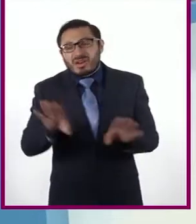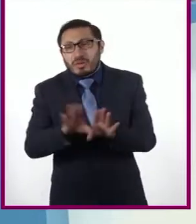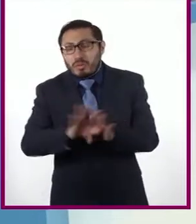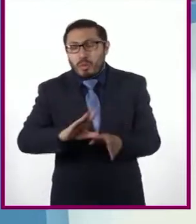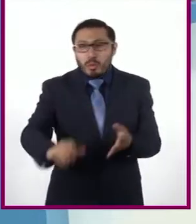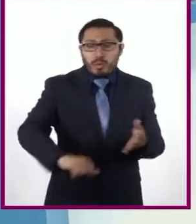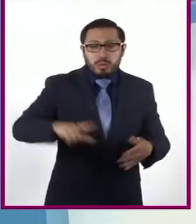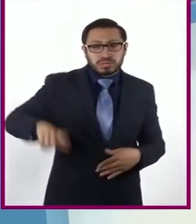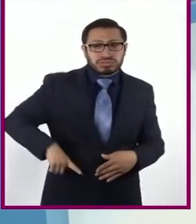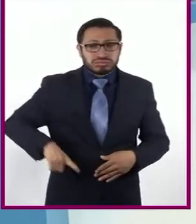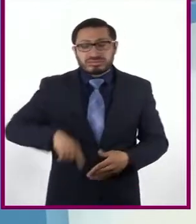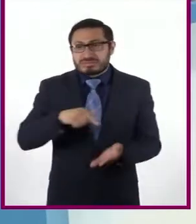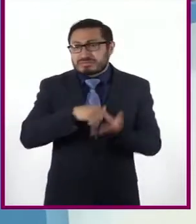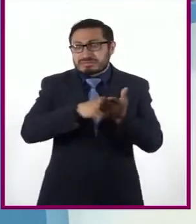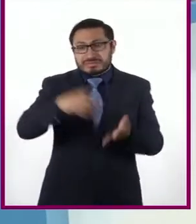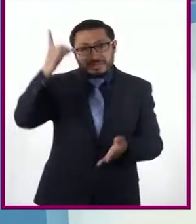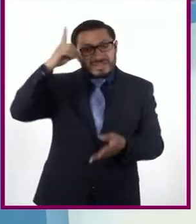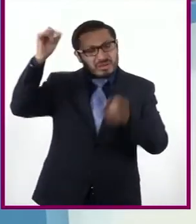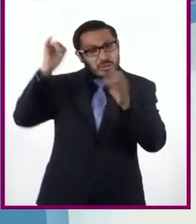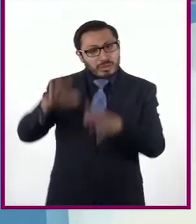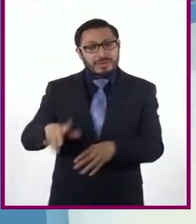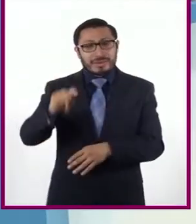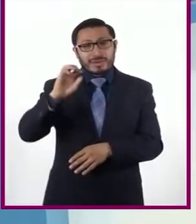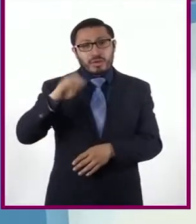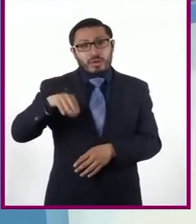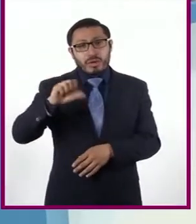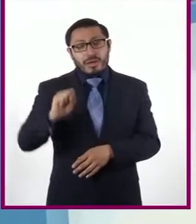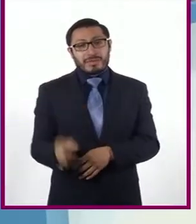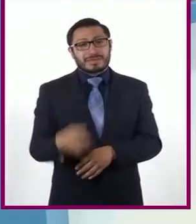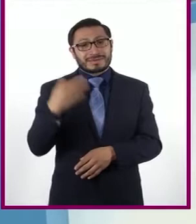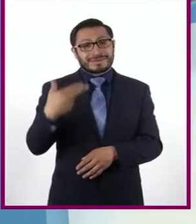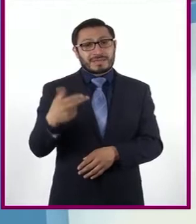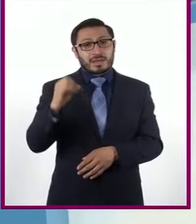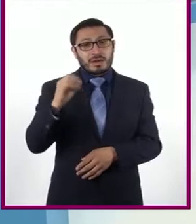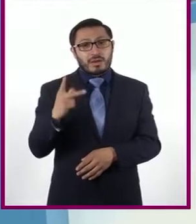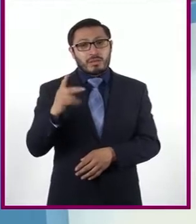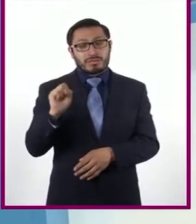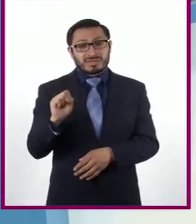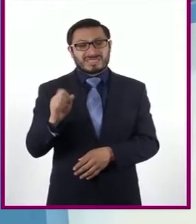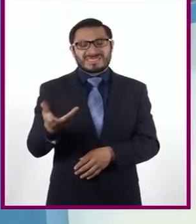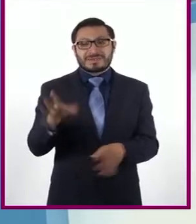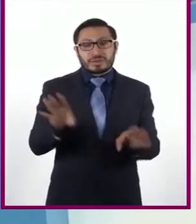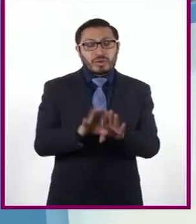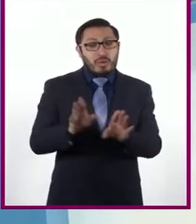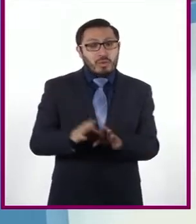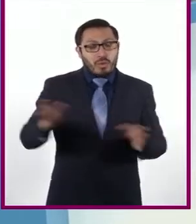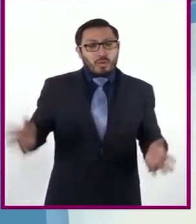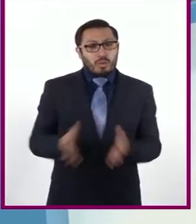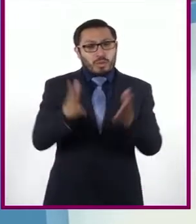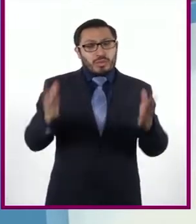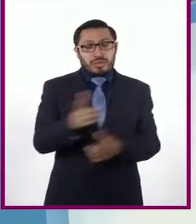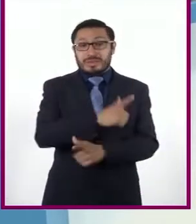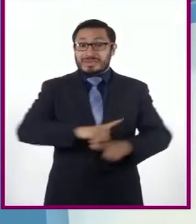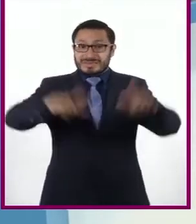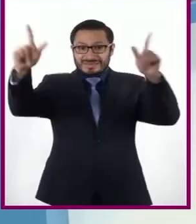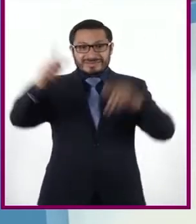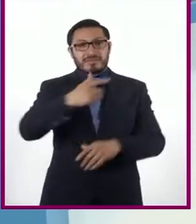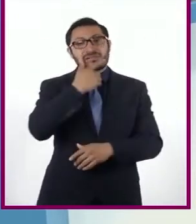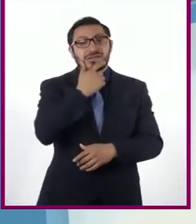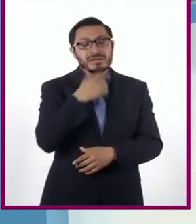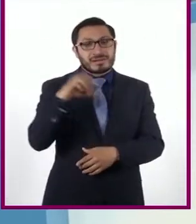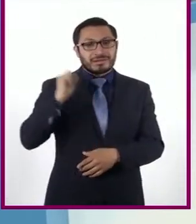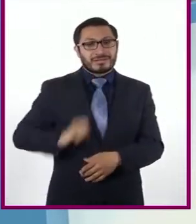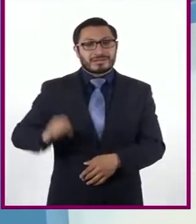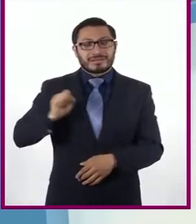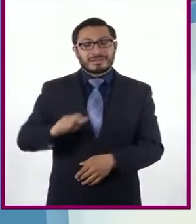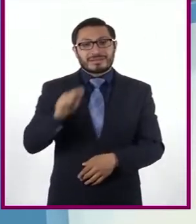por la gracia de Dios. Thomas Hobbes fue uno de los precursores del liberalismo en la Inglaterra del siglo XVII y